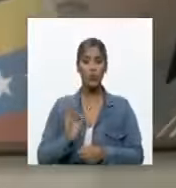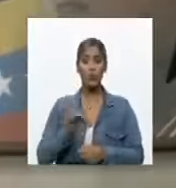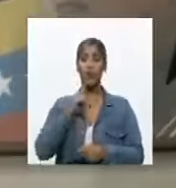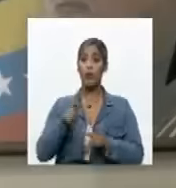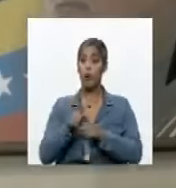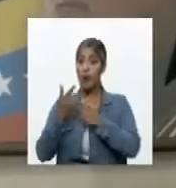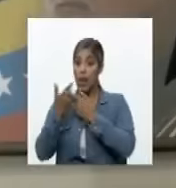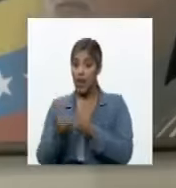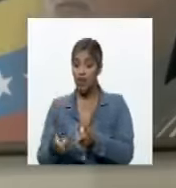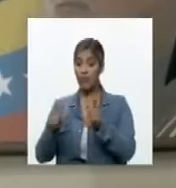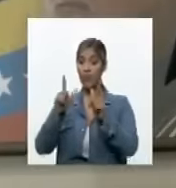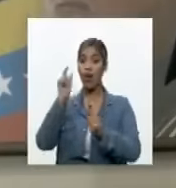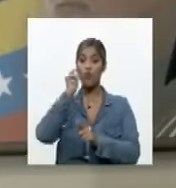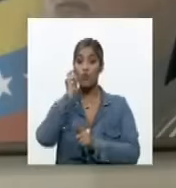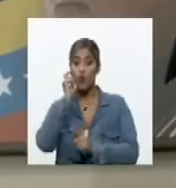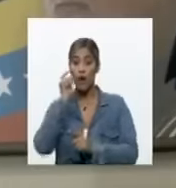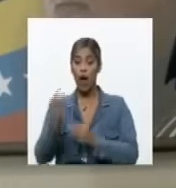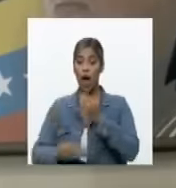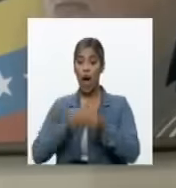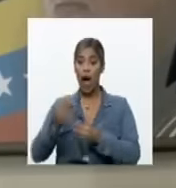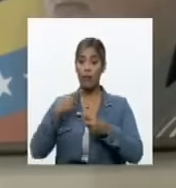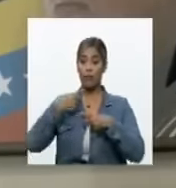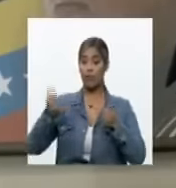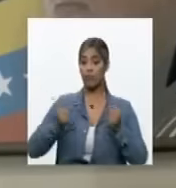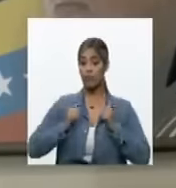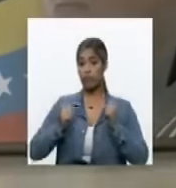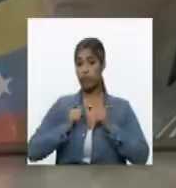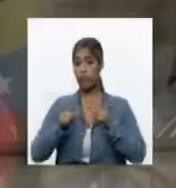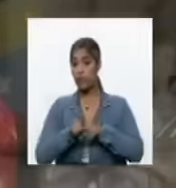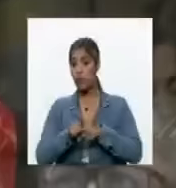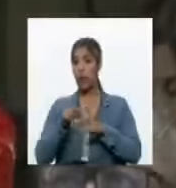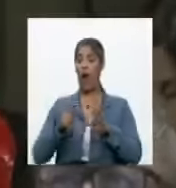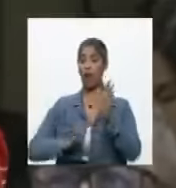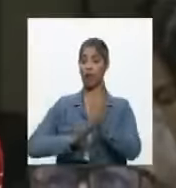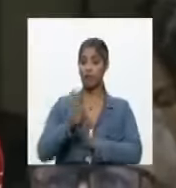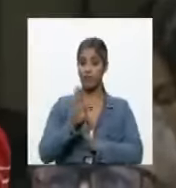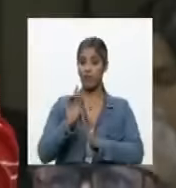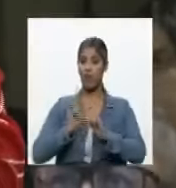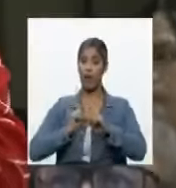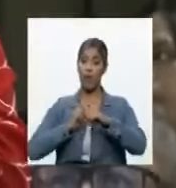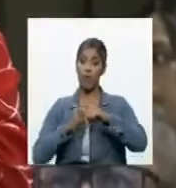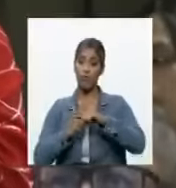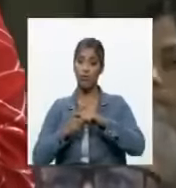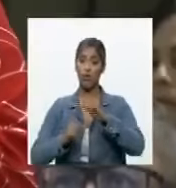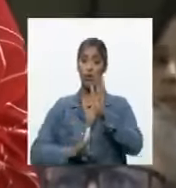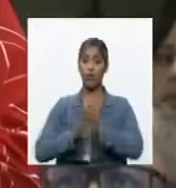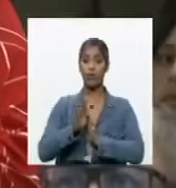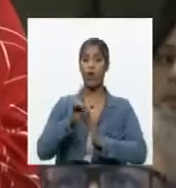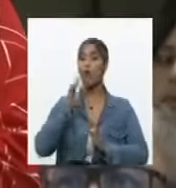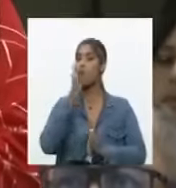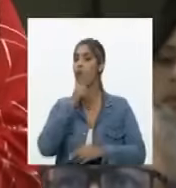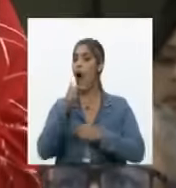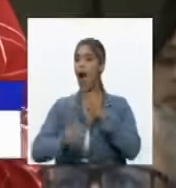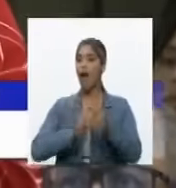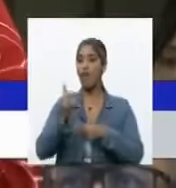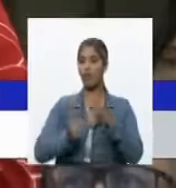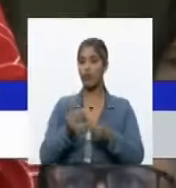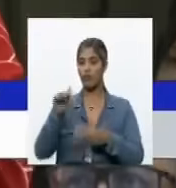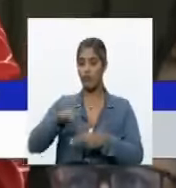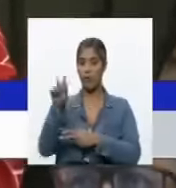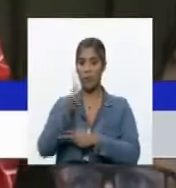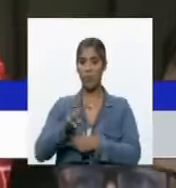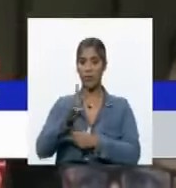la liberación plena de nosotras las mujeres no podía haber una revolución en nuestra patria. Finalmente, bueno, en